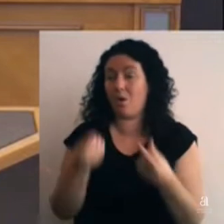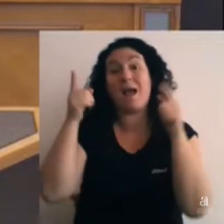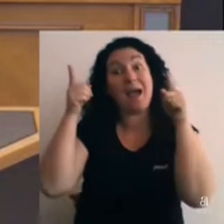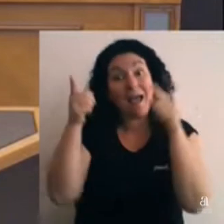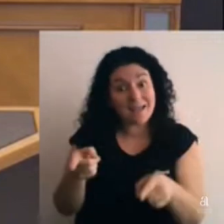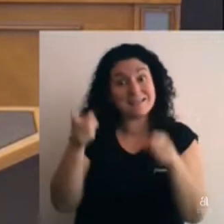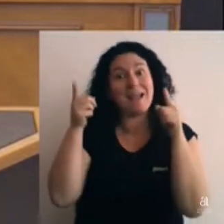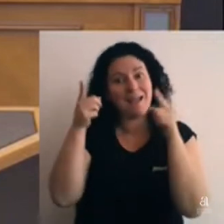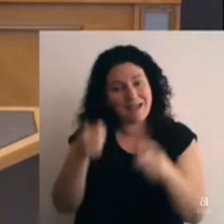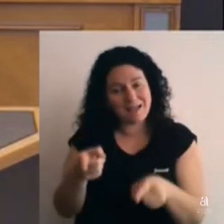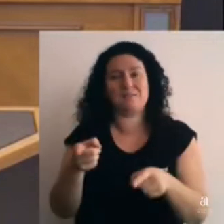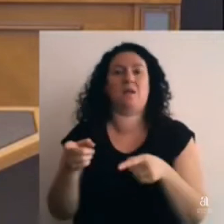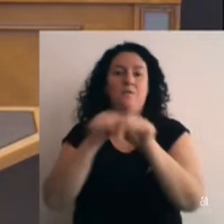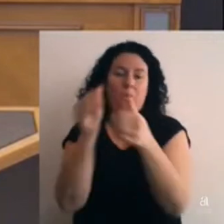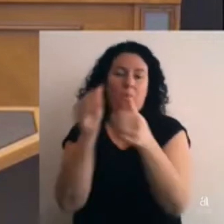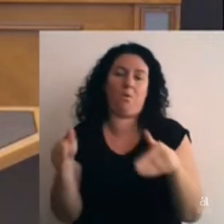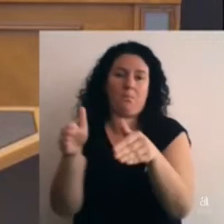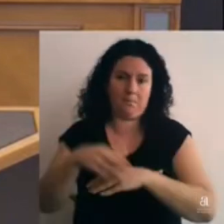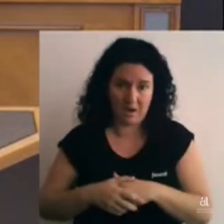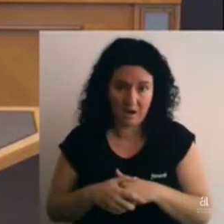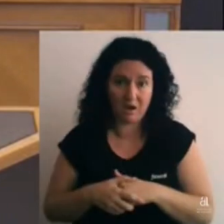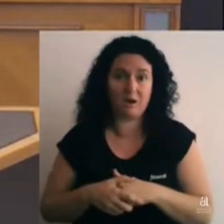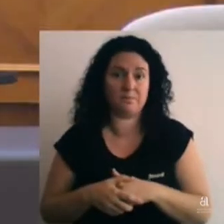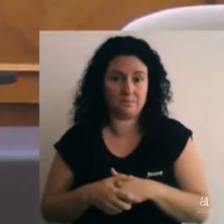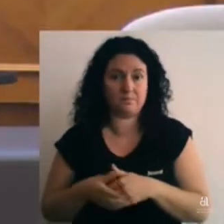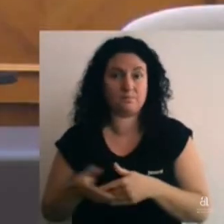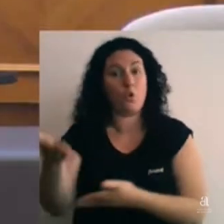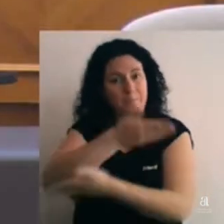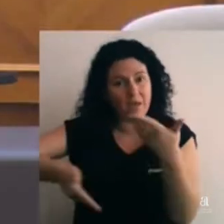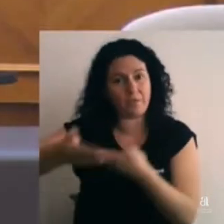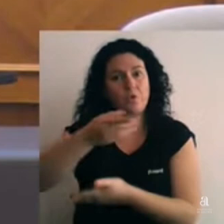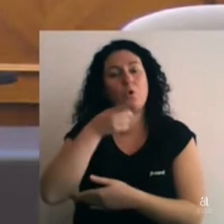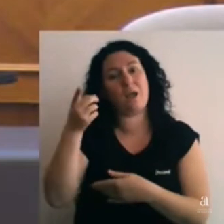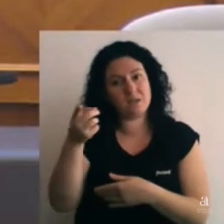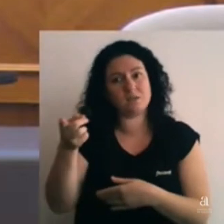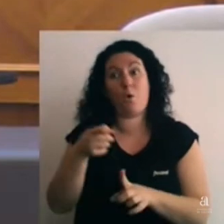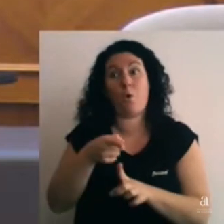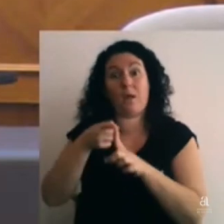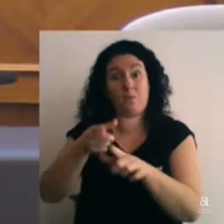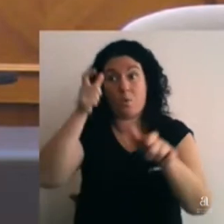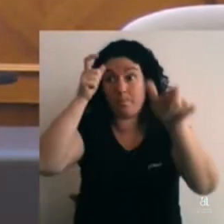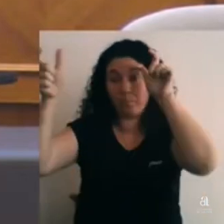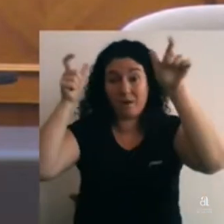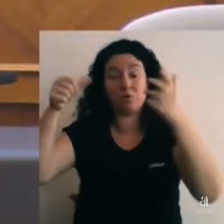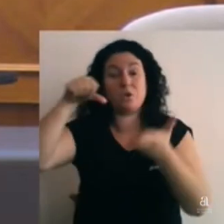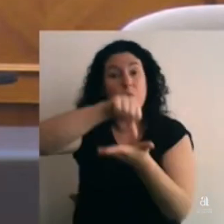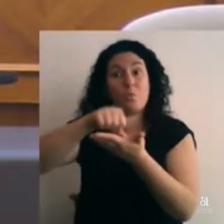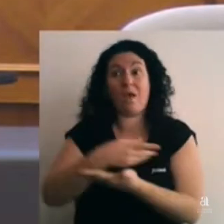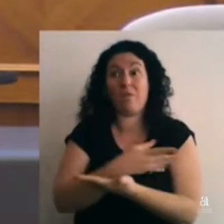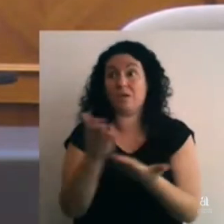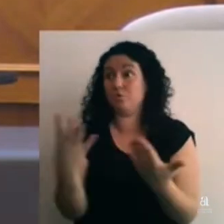ese es el camino, el fondo de cooperación para que nuestros pueblos y nuestras ciudades puedan